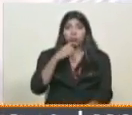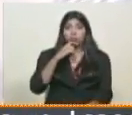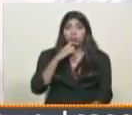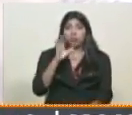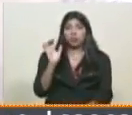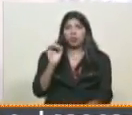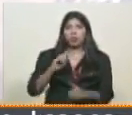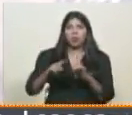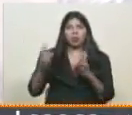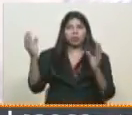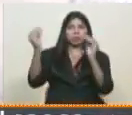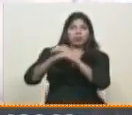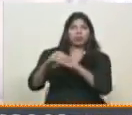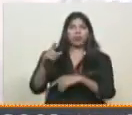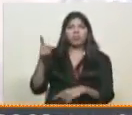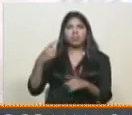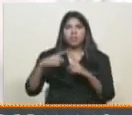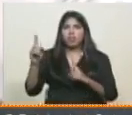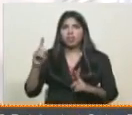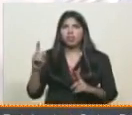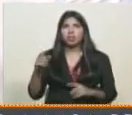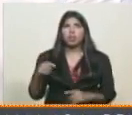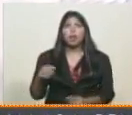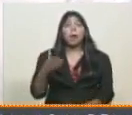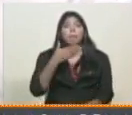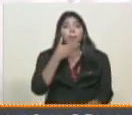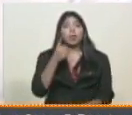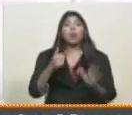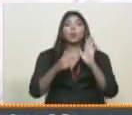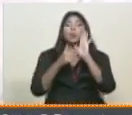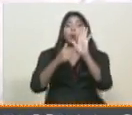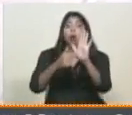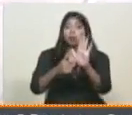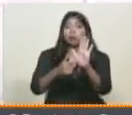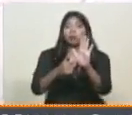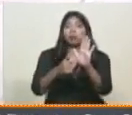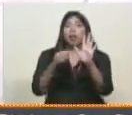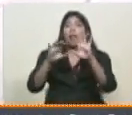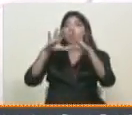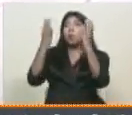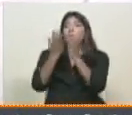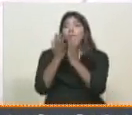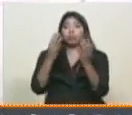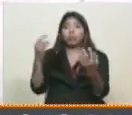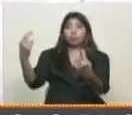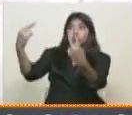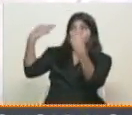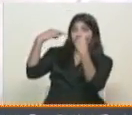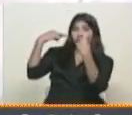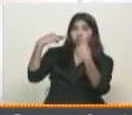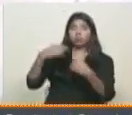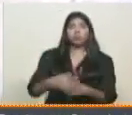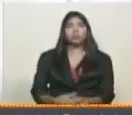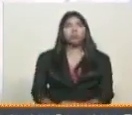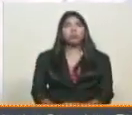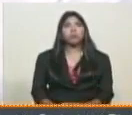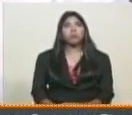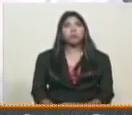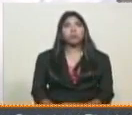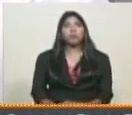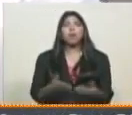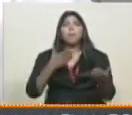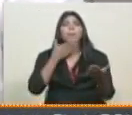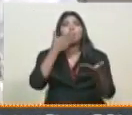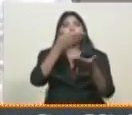esa situación ahora eso hay que convencer hay que construir un mensaje para el mundo para demostrar no solamente que no estamos en esa situación sino que una propuesta